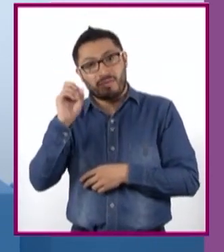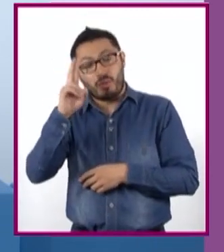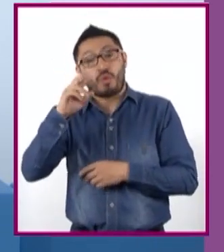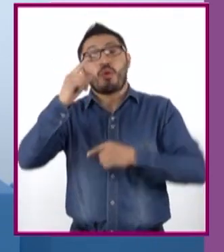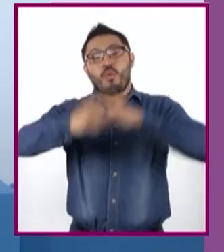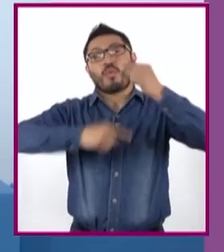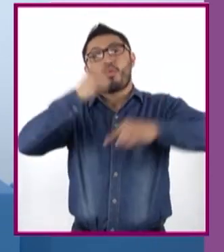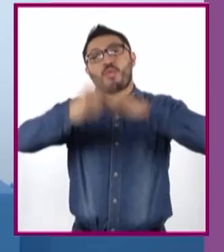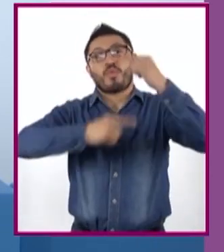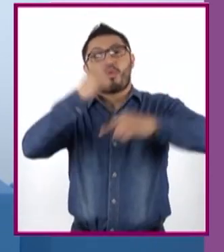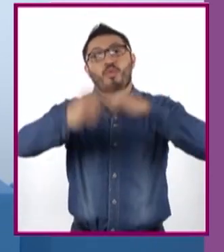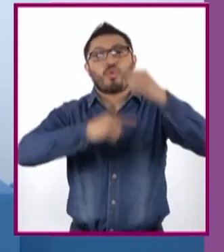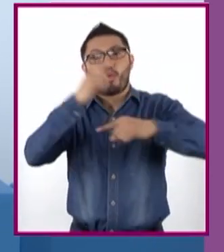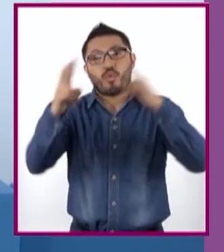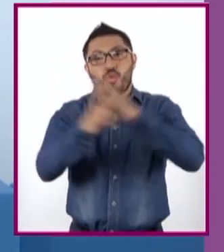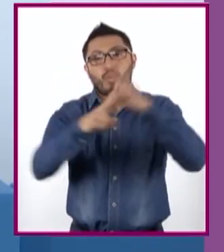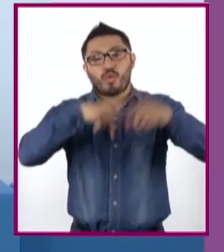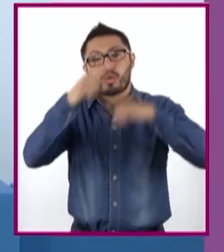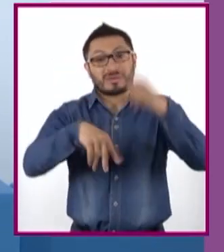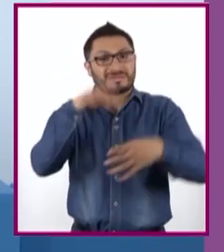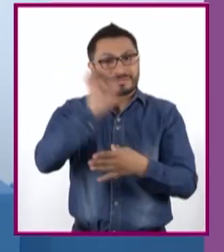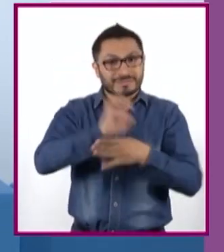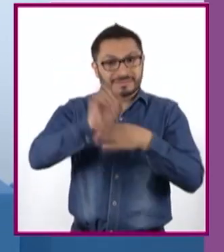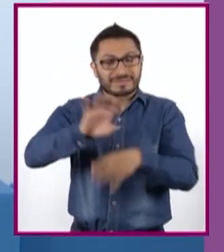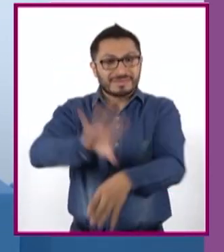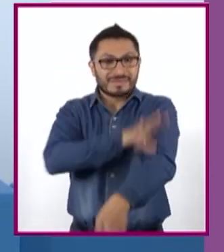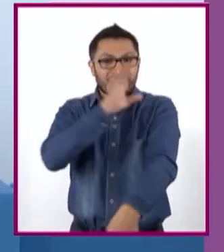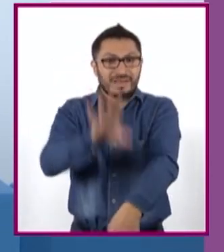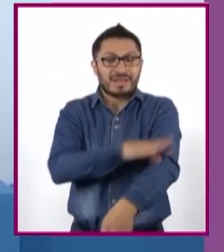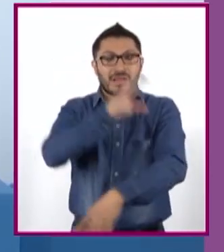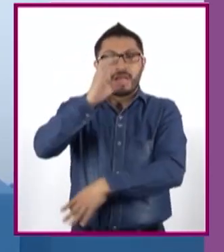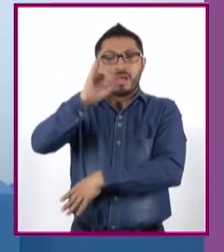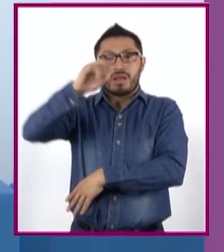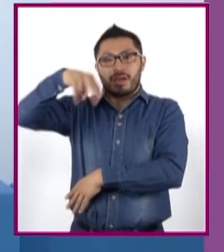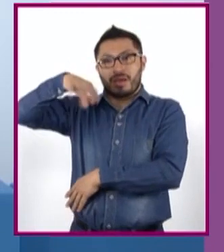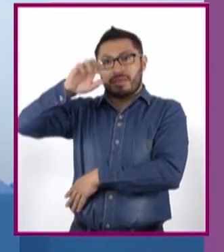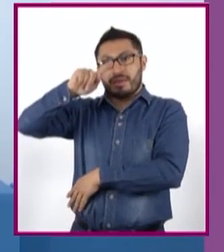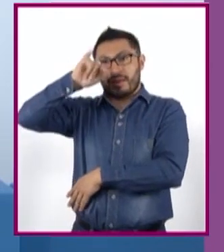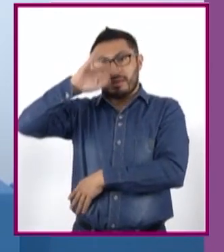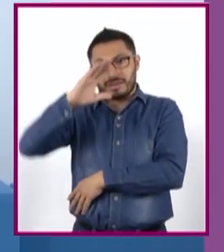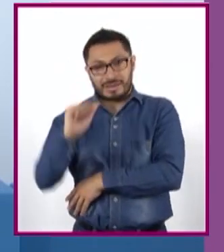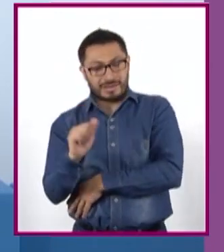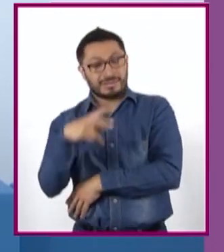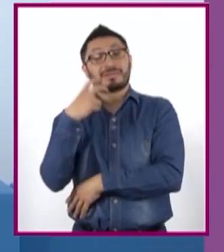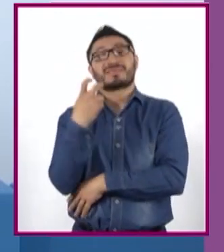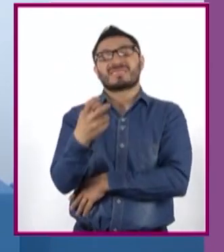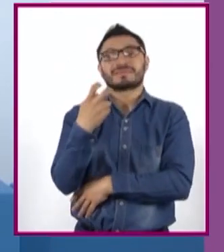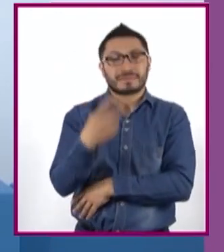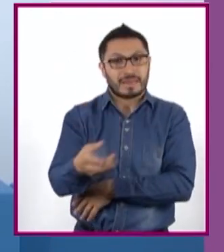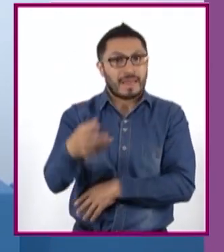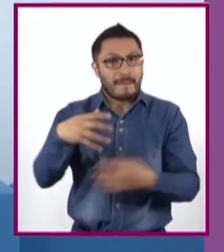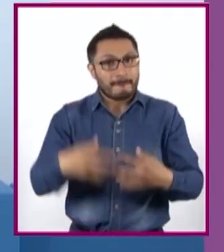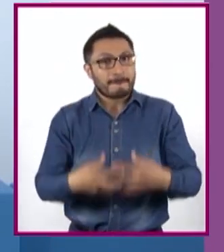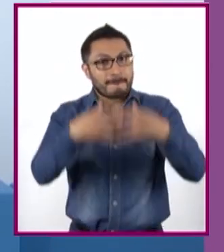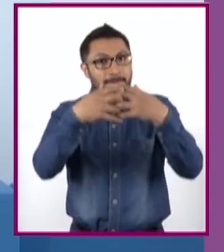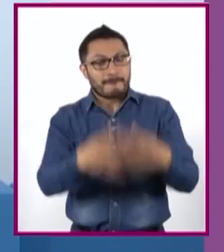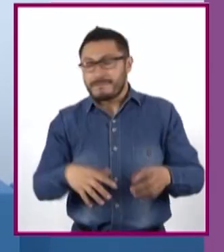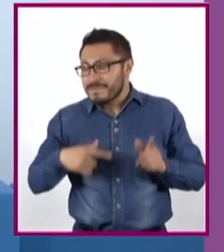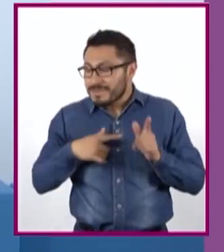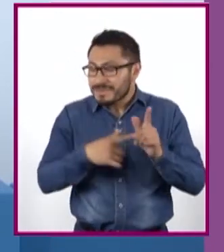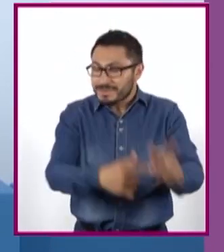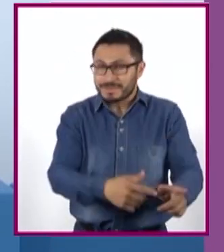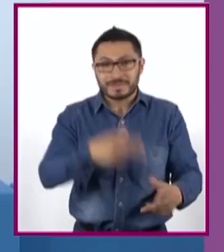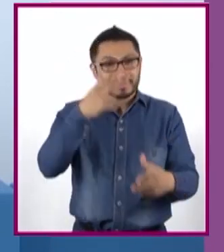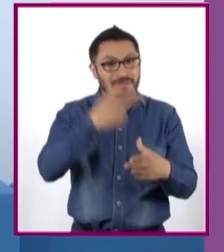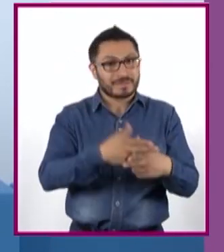hélice. Entonces tenemos energía cinética. Así es, y nuestra máquina seguirá